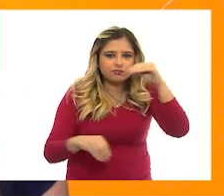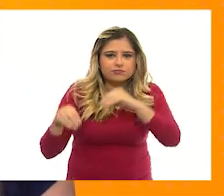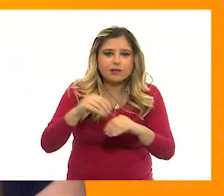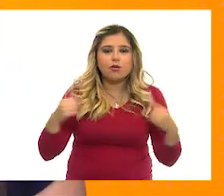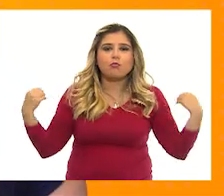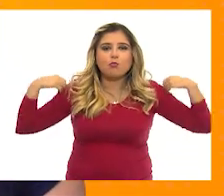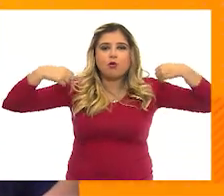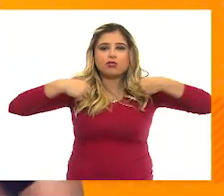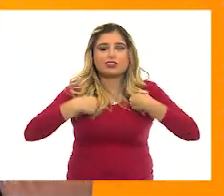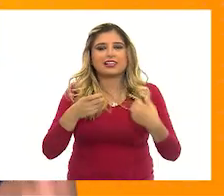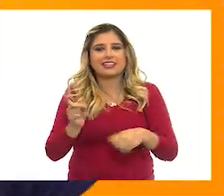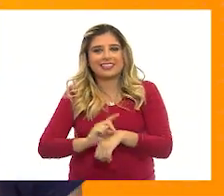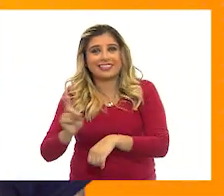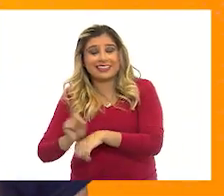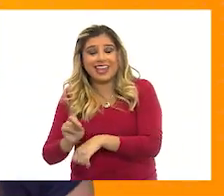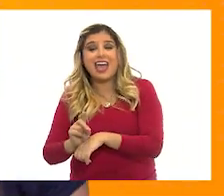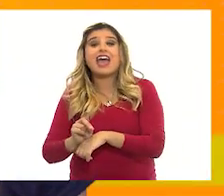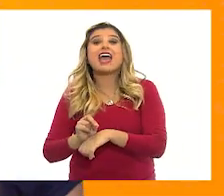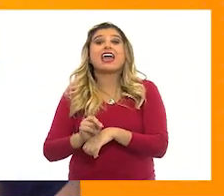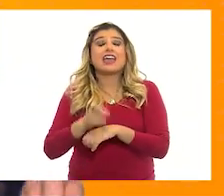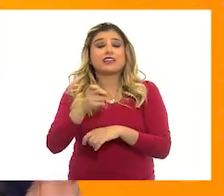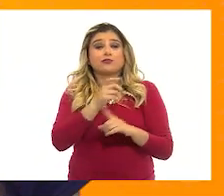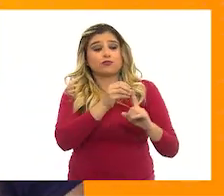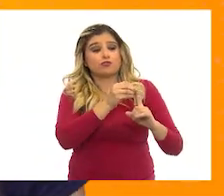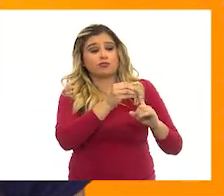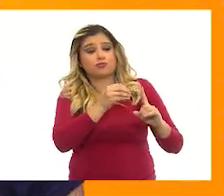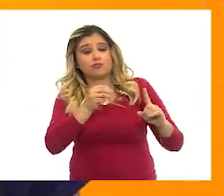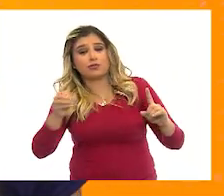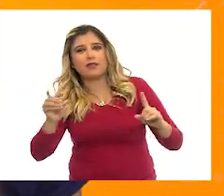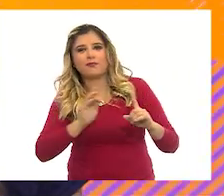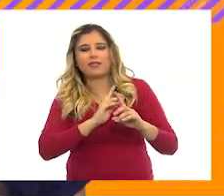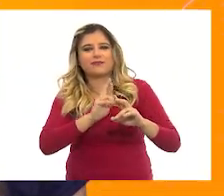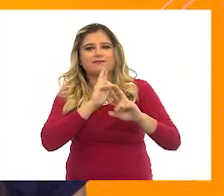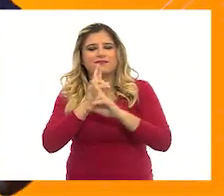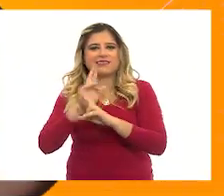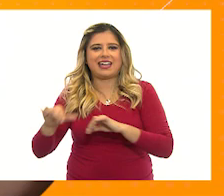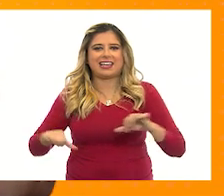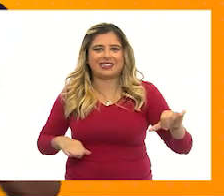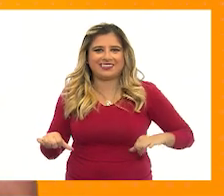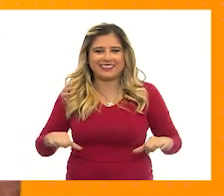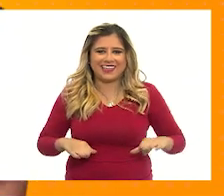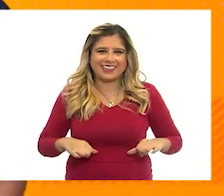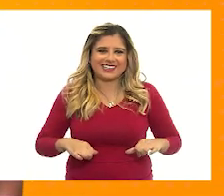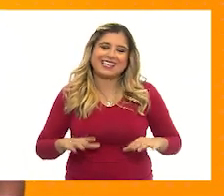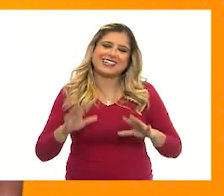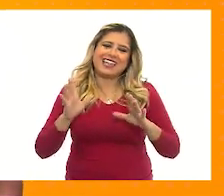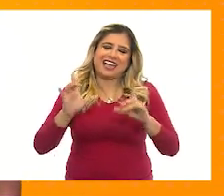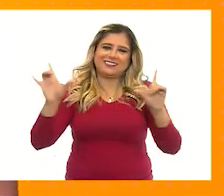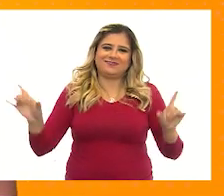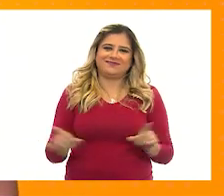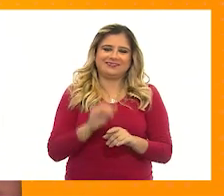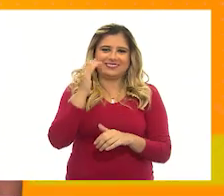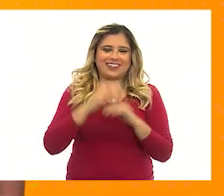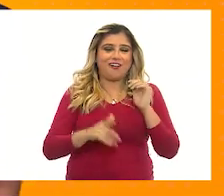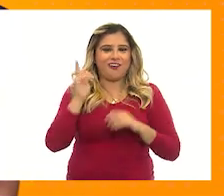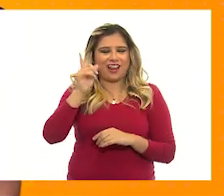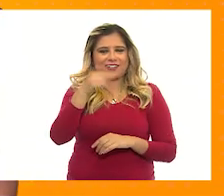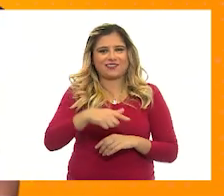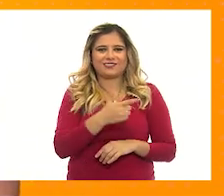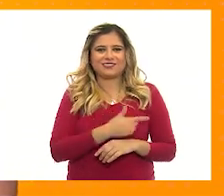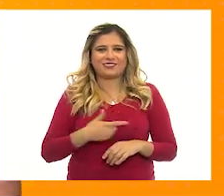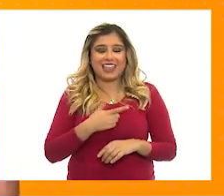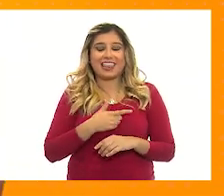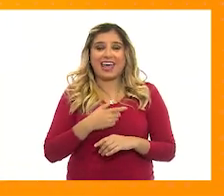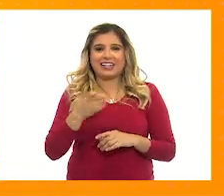mochila cada día, y con un solo patrón podríamos resolver esta actividad. Hemos llegado al final. Espero que les haya gustado